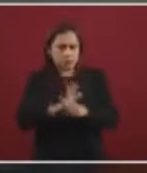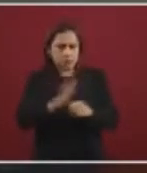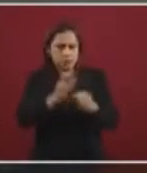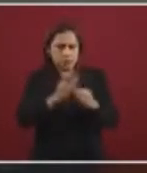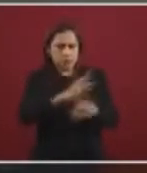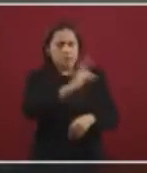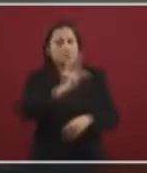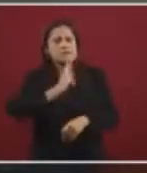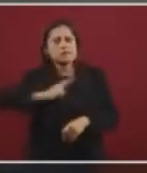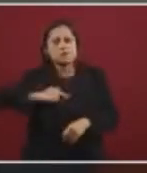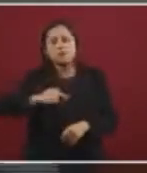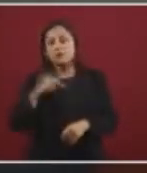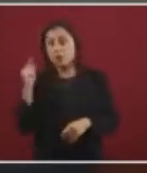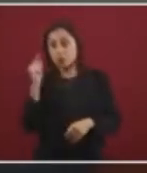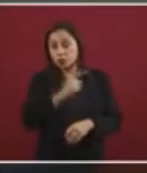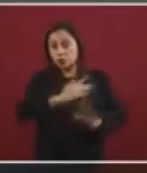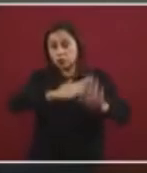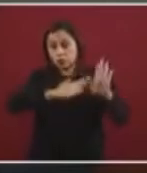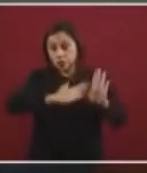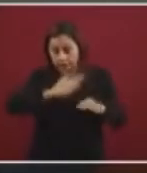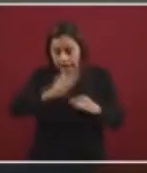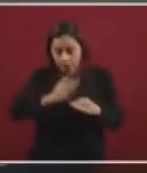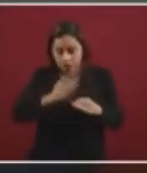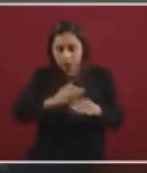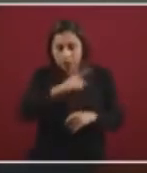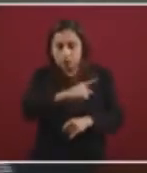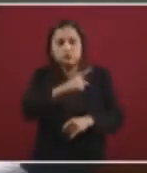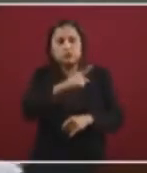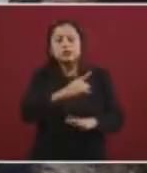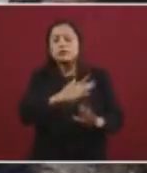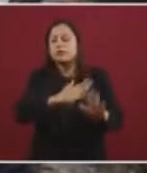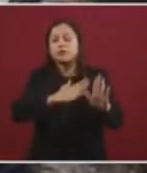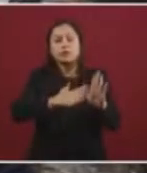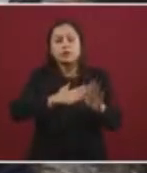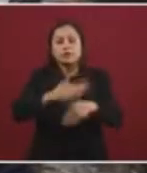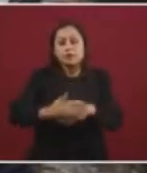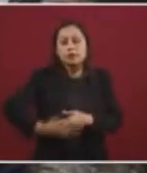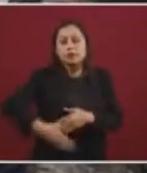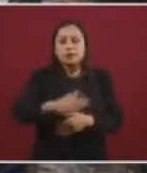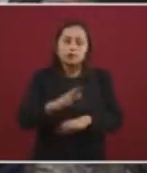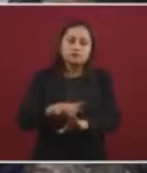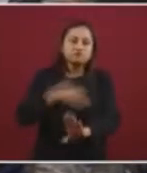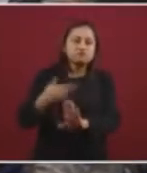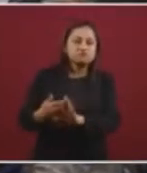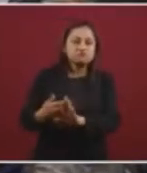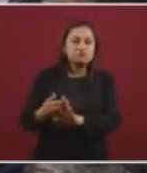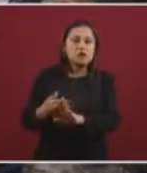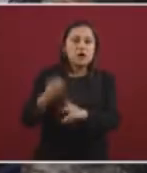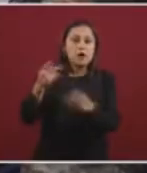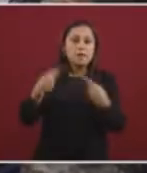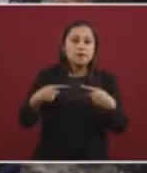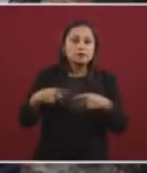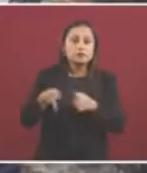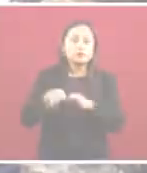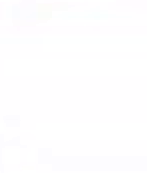aquí a utilizar un lenguaje que no estigmatice a periodistas y que no estigmatice el